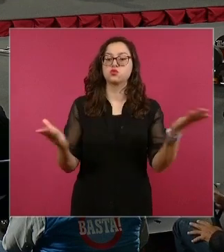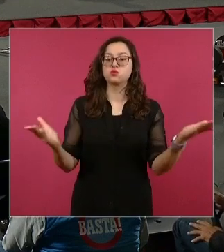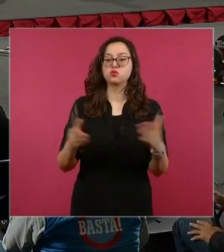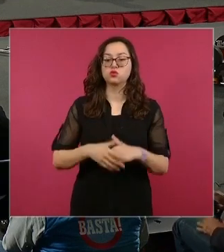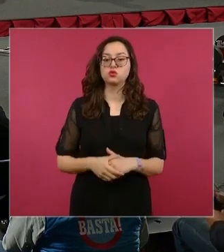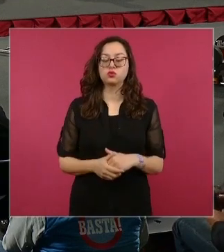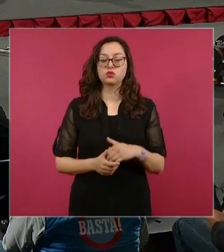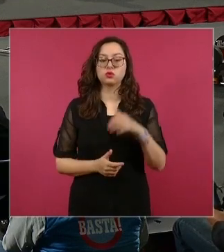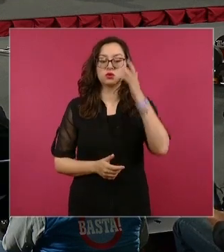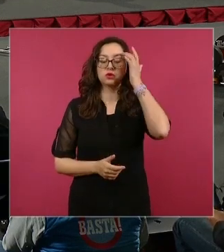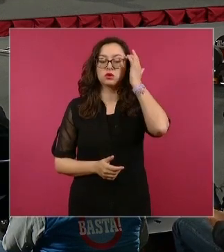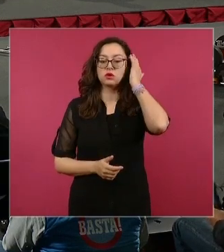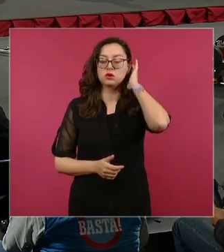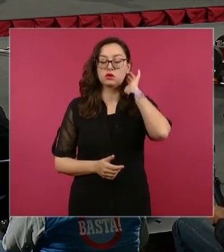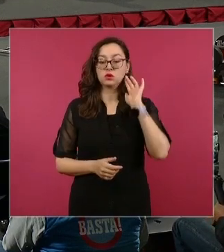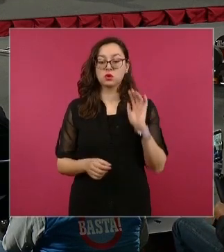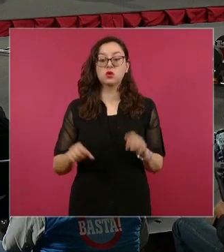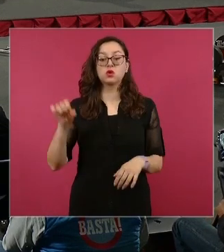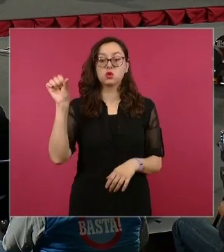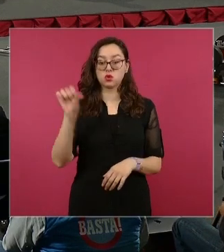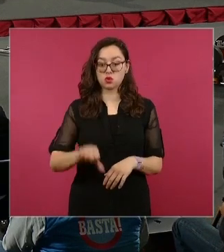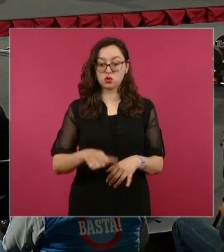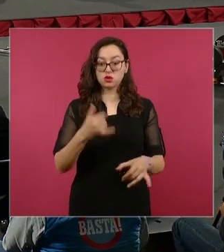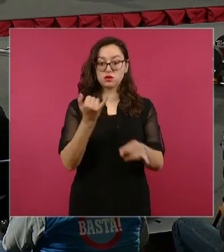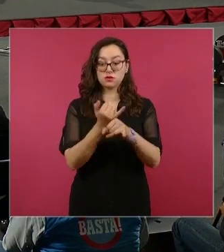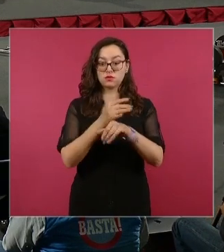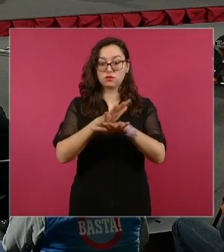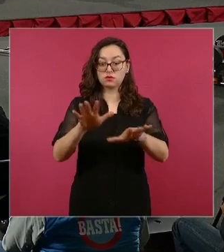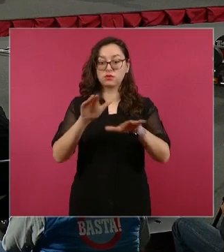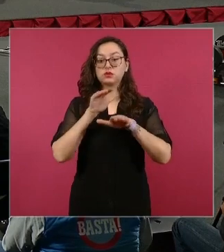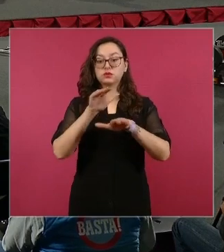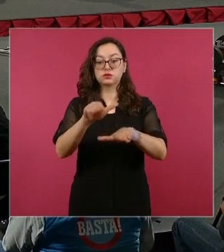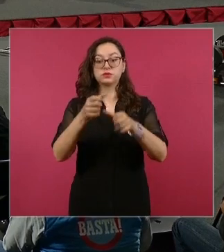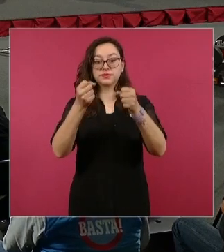el informe de seguridad,